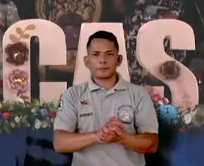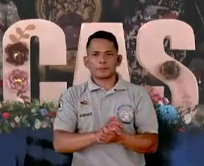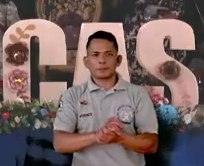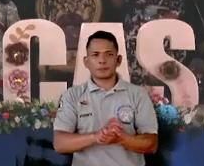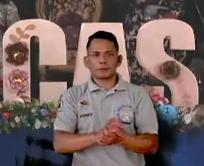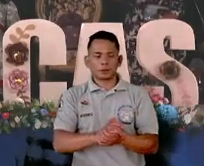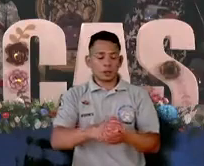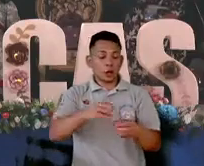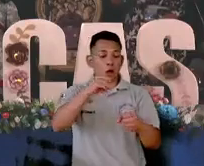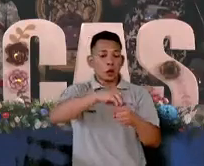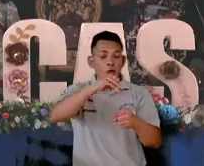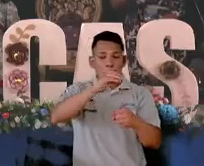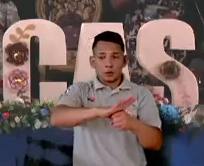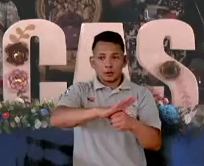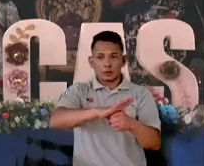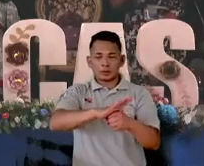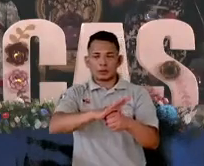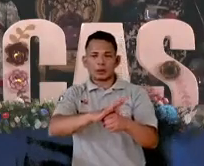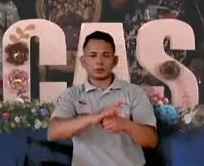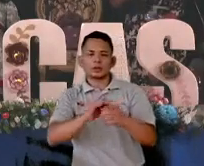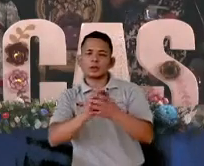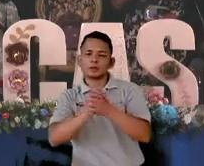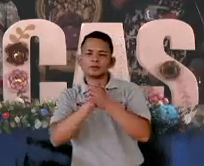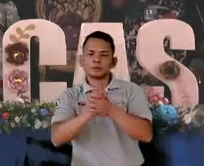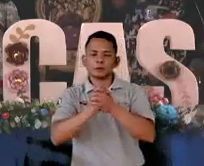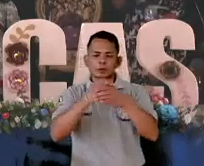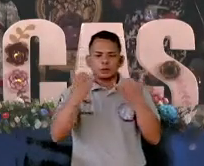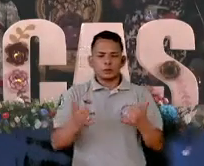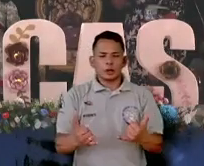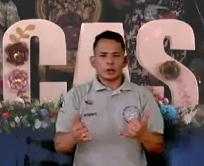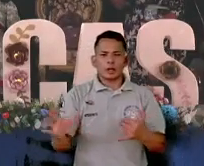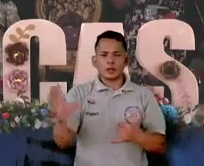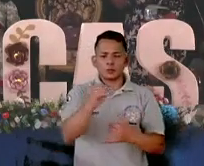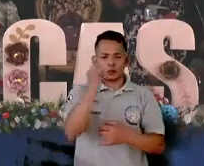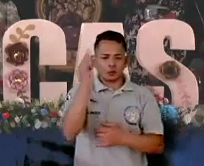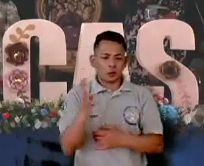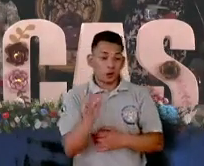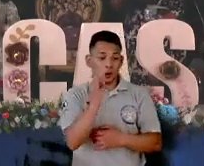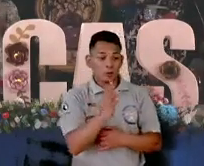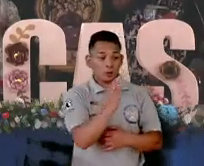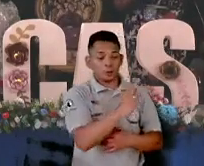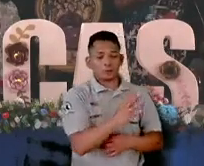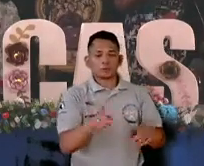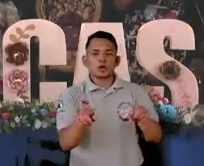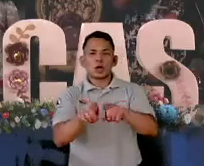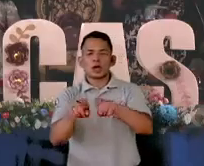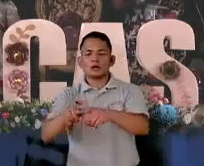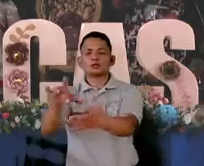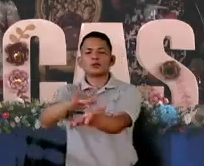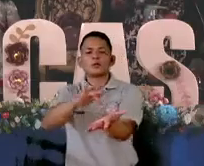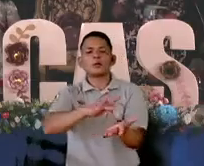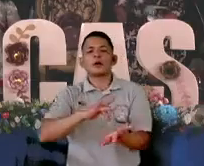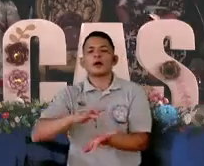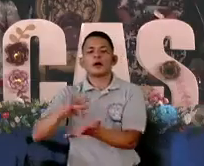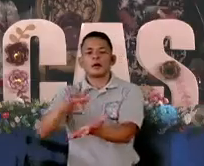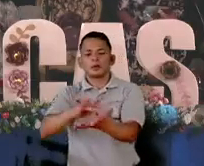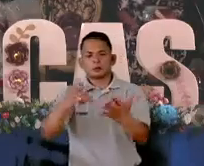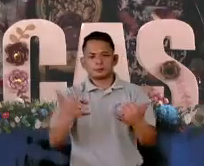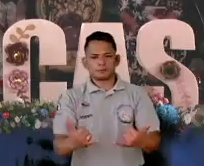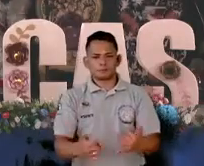de los directivos. Les saludo en esta hora de la tarde a todos los pastores y a todos los hermanos presentes en esta hora de la